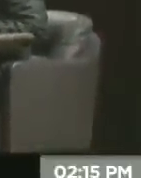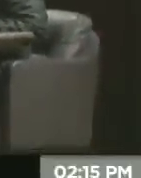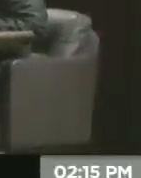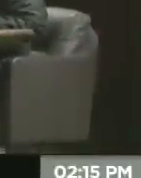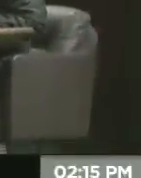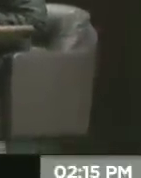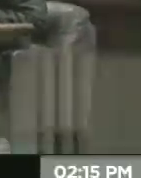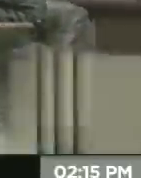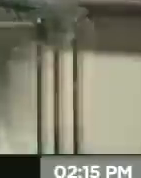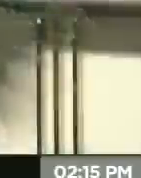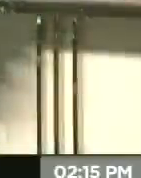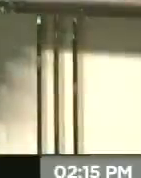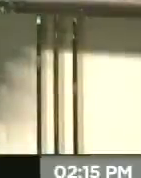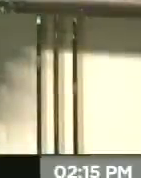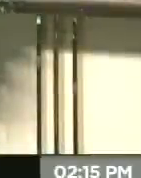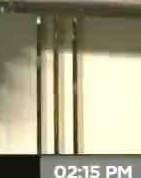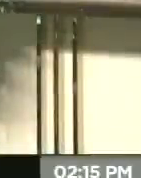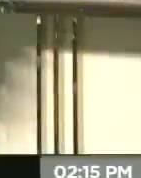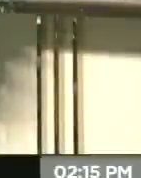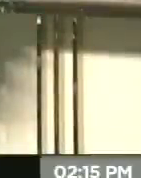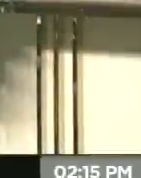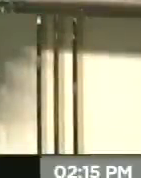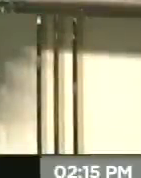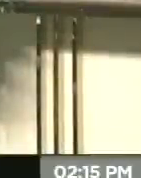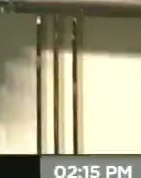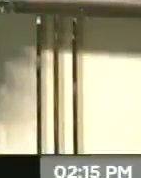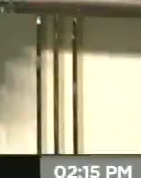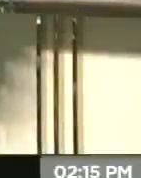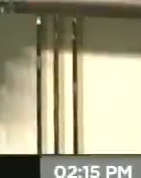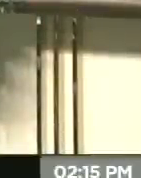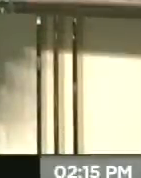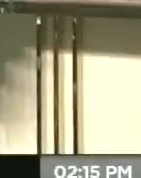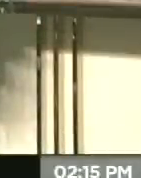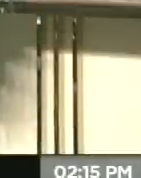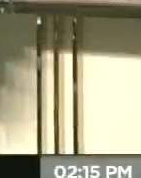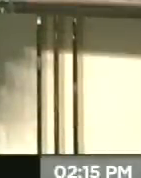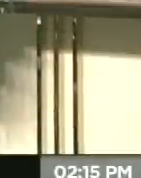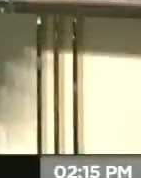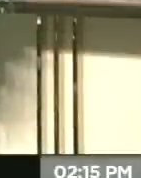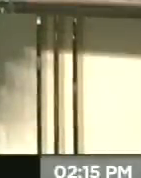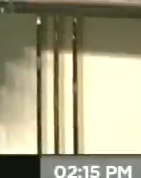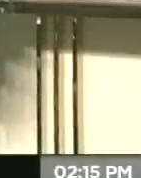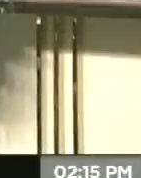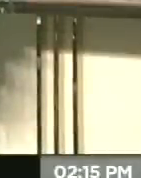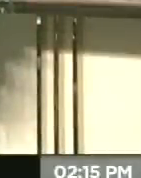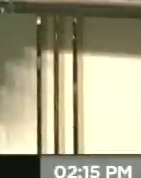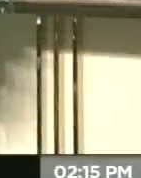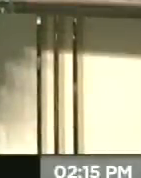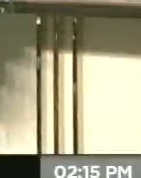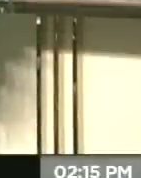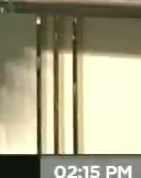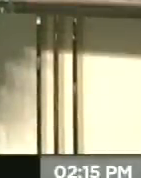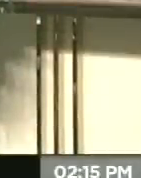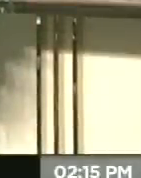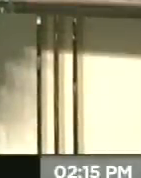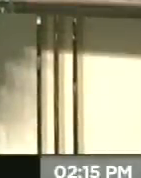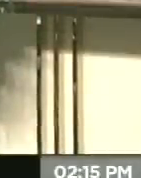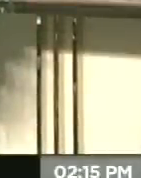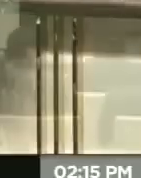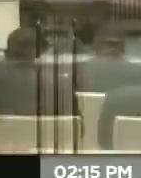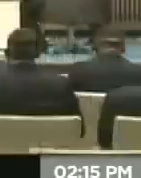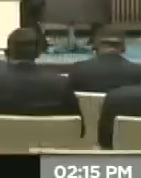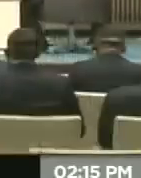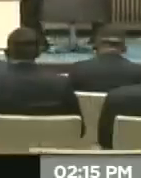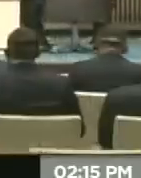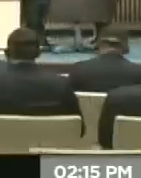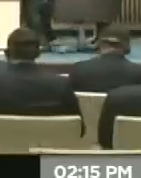de Turquía. En esta oportunidad, el ministro de Agricultura Productiva y Tierras, Wilmar Castro Soteldo, estampa su rúbrica